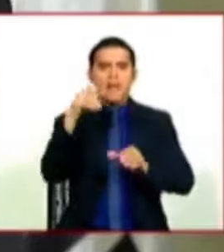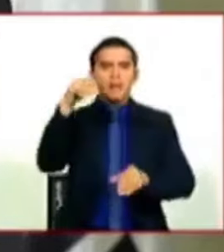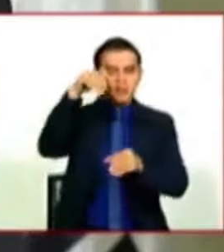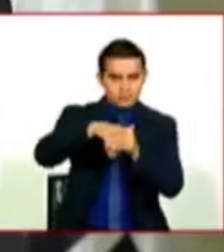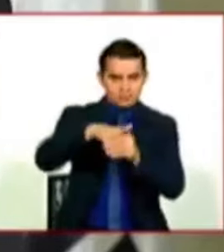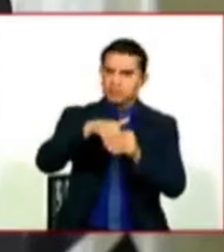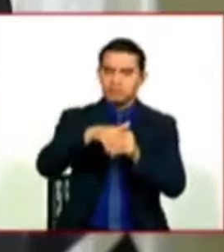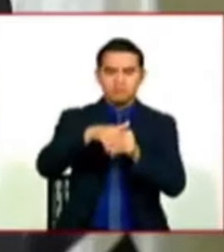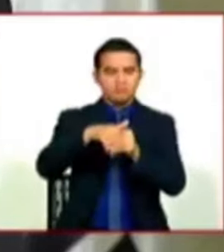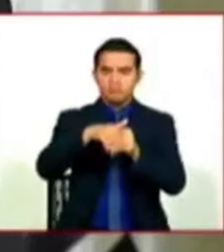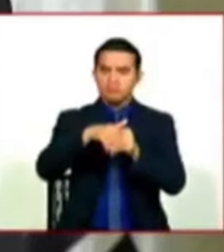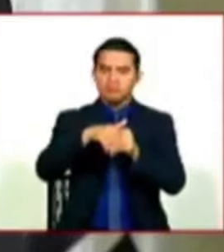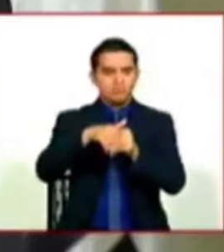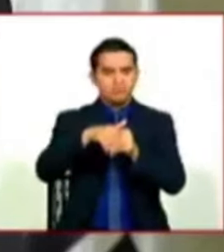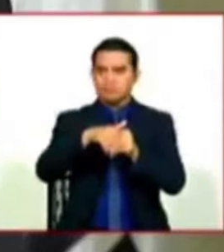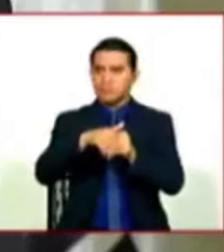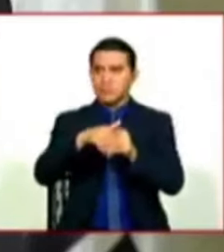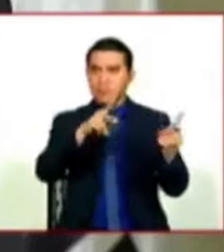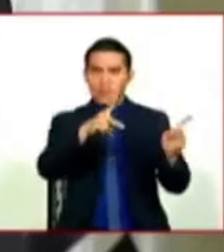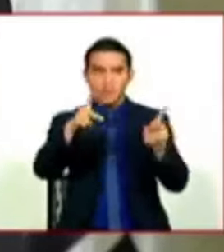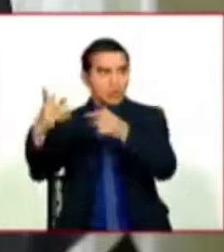de cualquier presión.